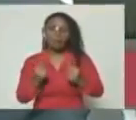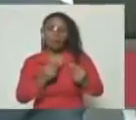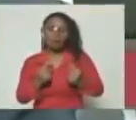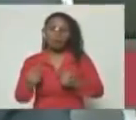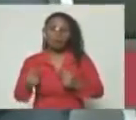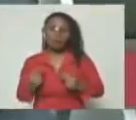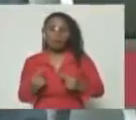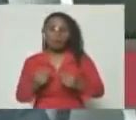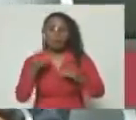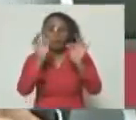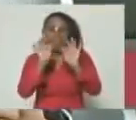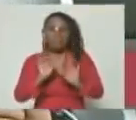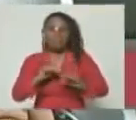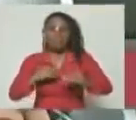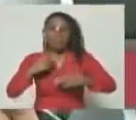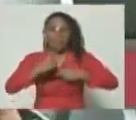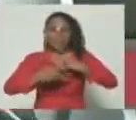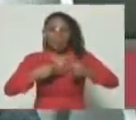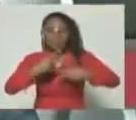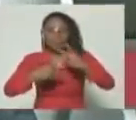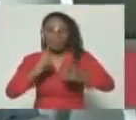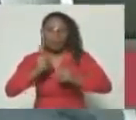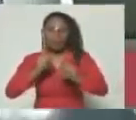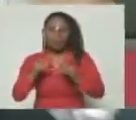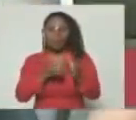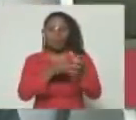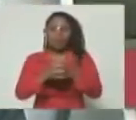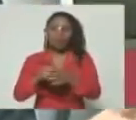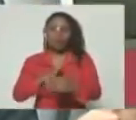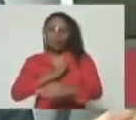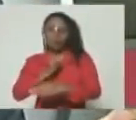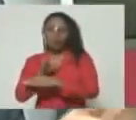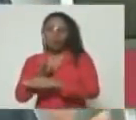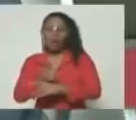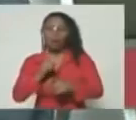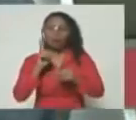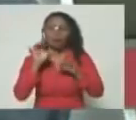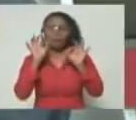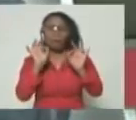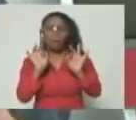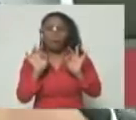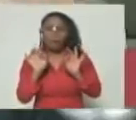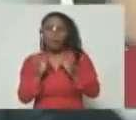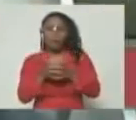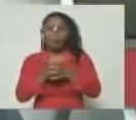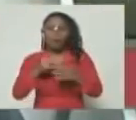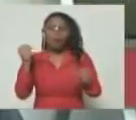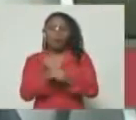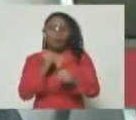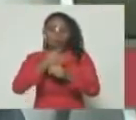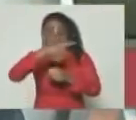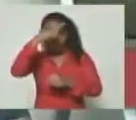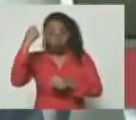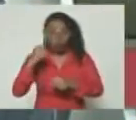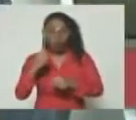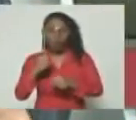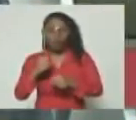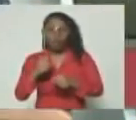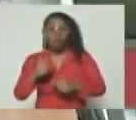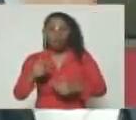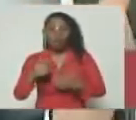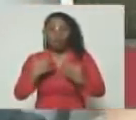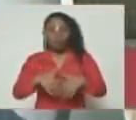los aparatos productivos de algunos sectores que se acercaron hasta allí. En el caso puntual del sector de los trabajadores y del sector de los patronos o